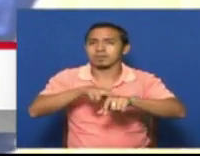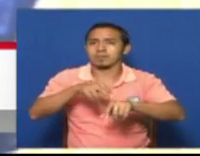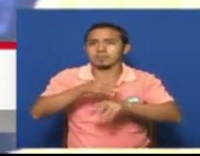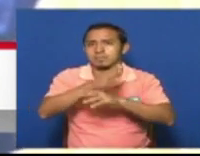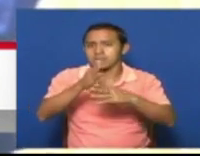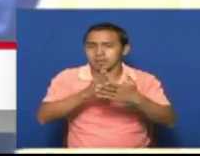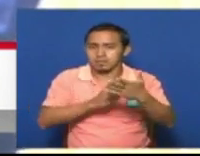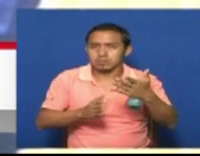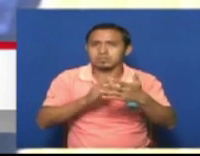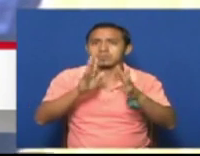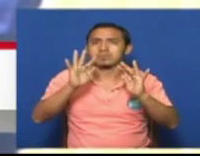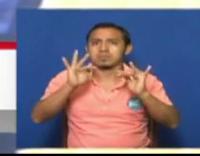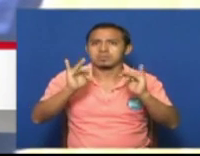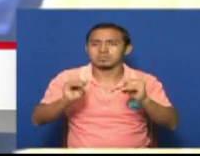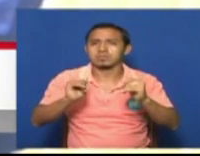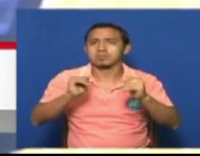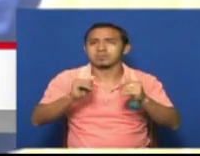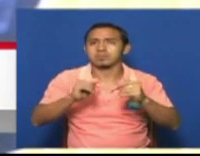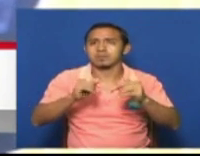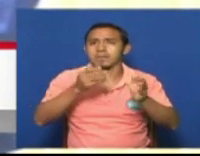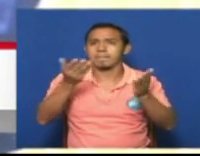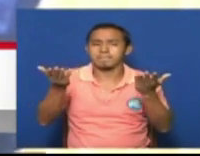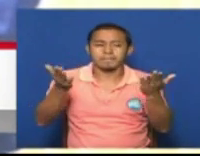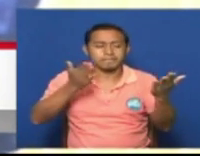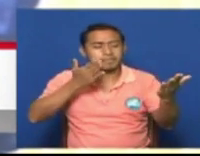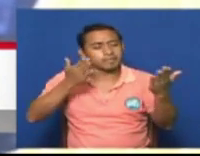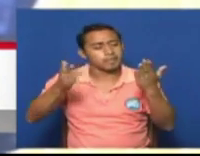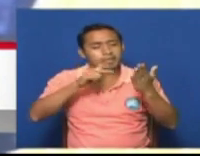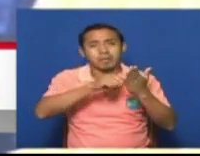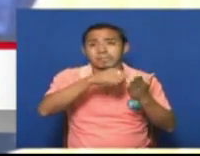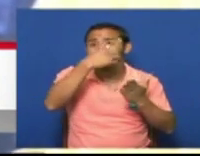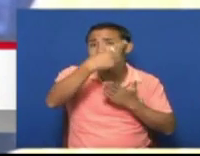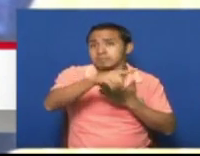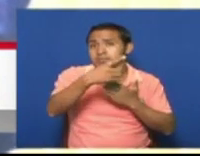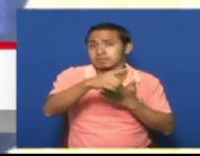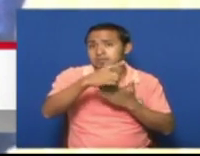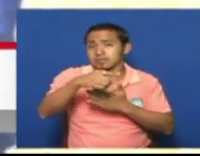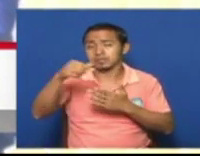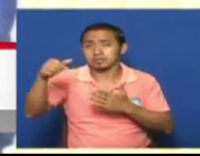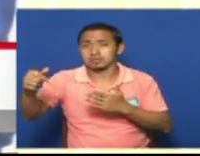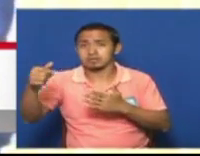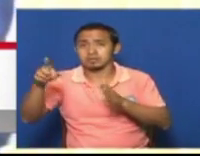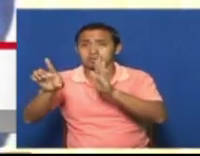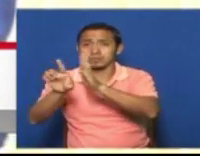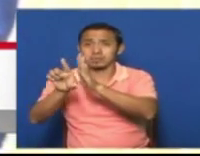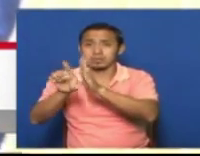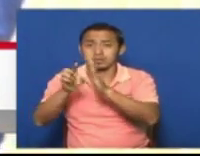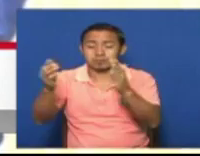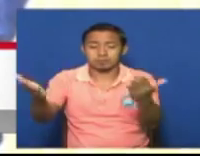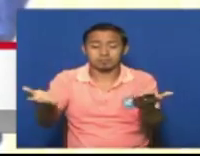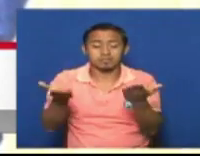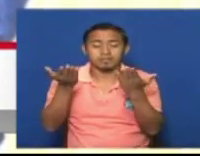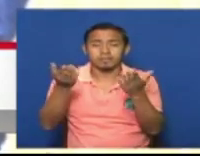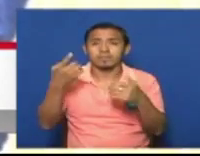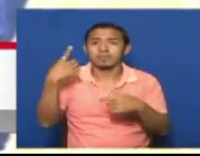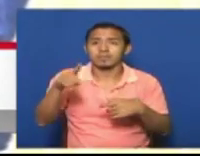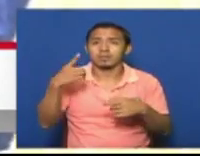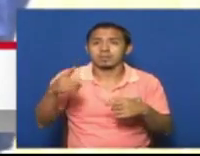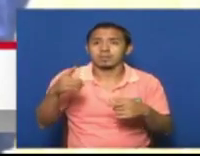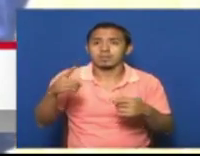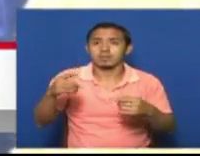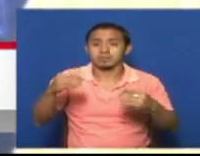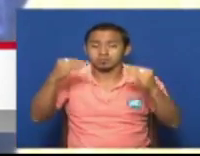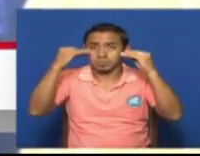y para ir haciendo una comparación entre un derecho que establece la convención y una ley reconocida el derecho a la